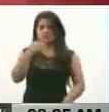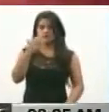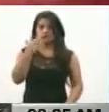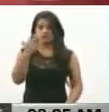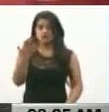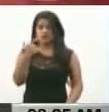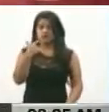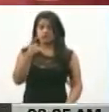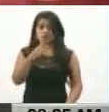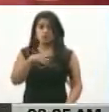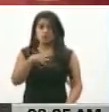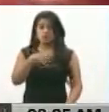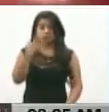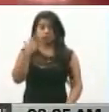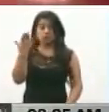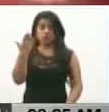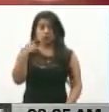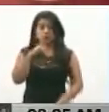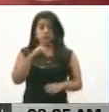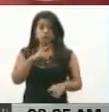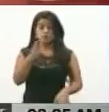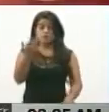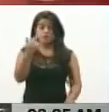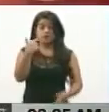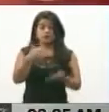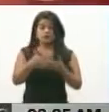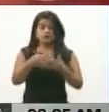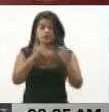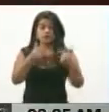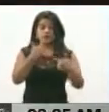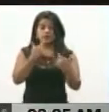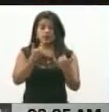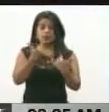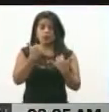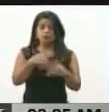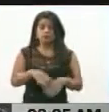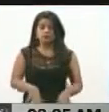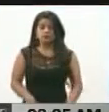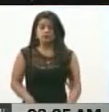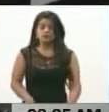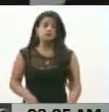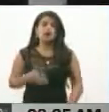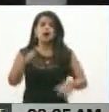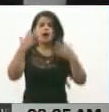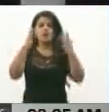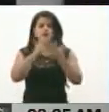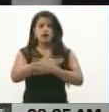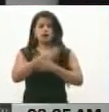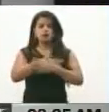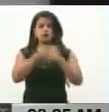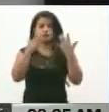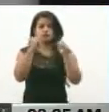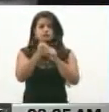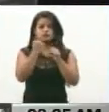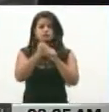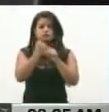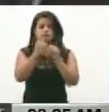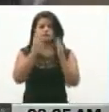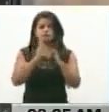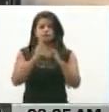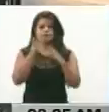no pueden hacer las cosas. Bueno, aquí están, que vengan y me rebatan esto que está acá. No, y un aplauso gigante, claro, a todos los trabajadores, sobre todo a los